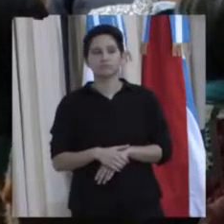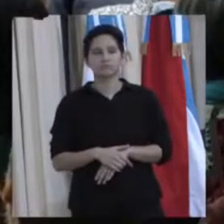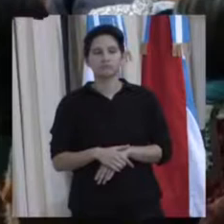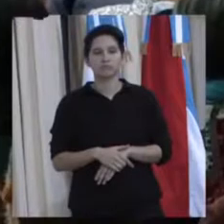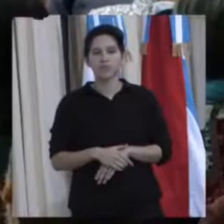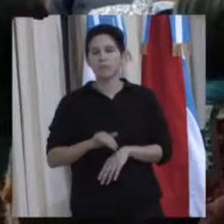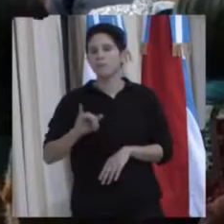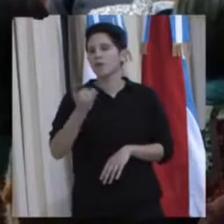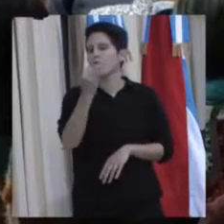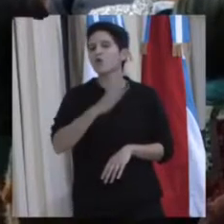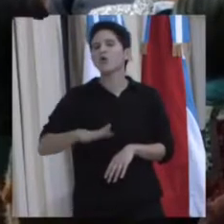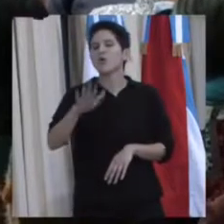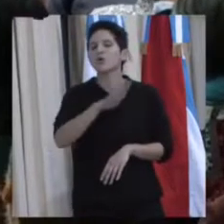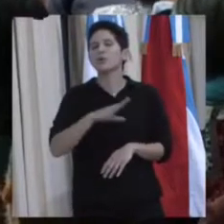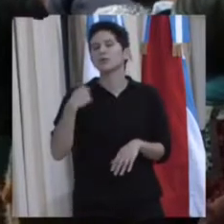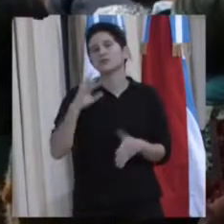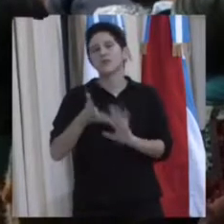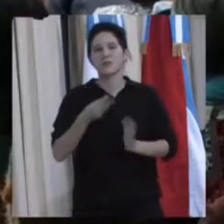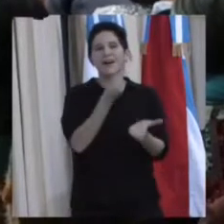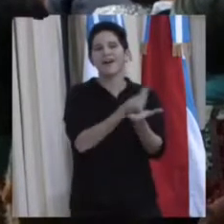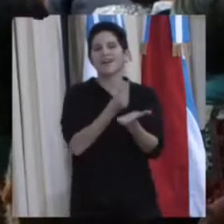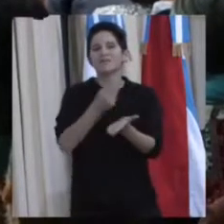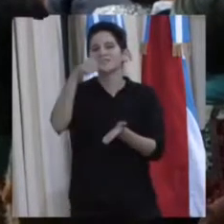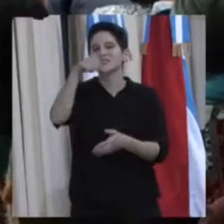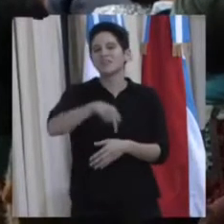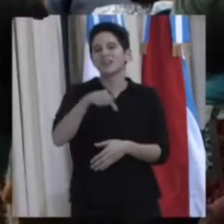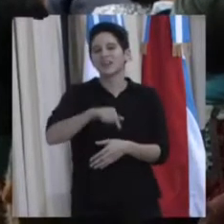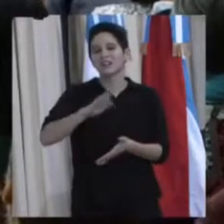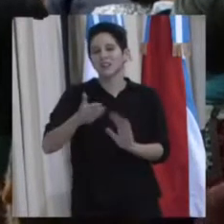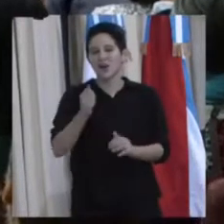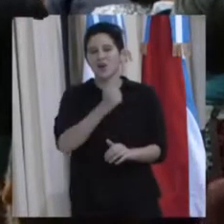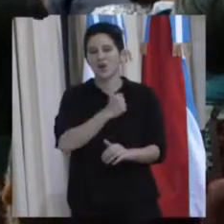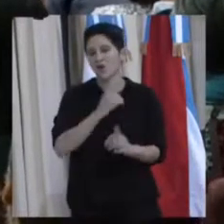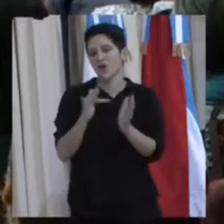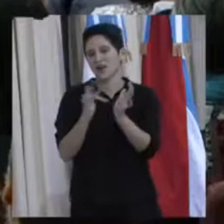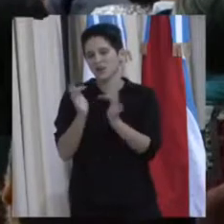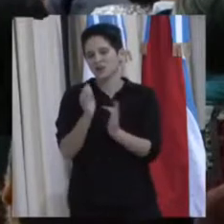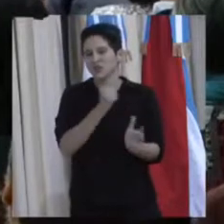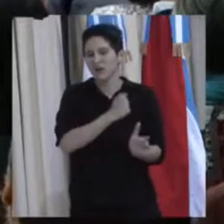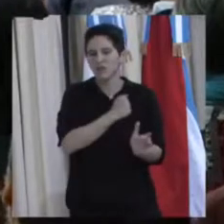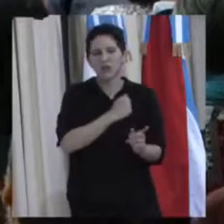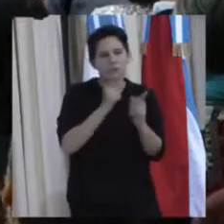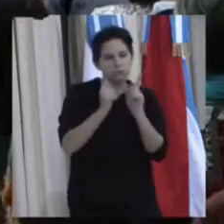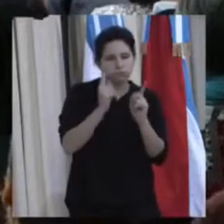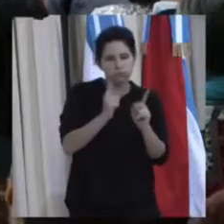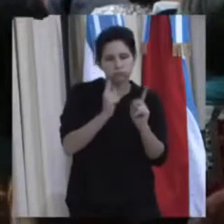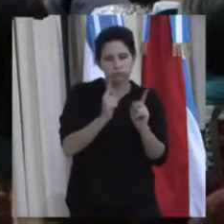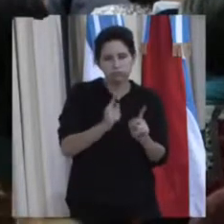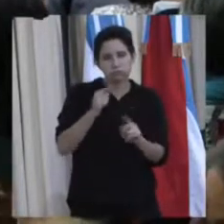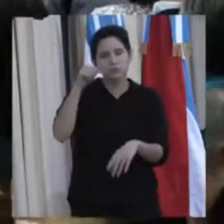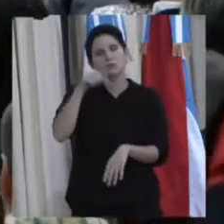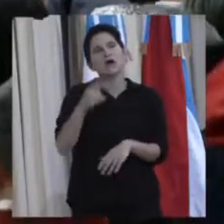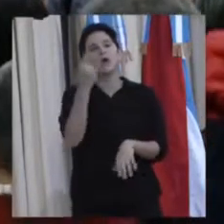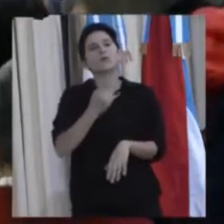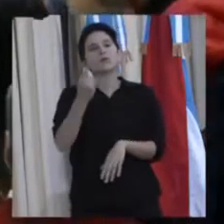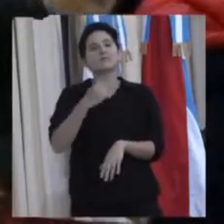el lugar que mejor representa, ¿no? El bastión de la ortodoxia católica conservadora. La universidad, ya lo